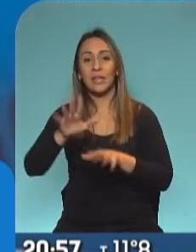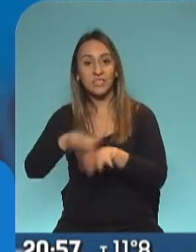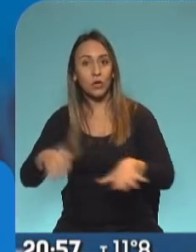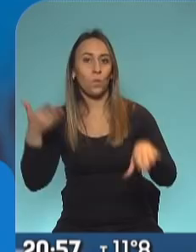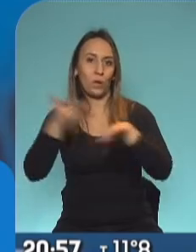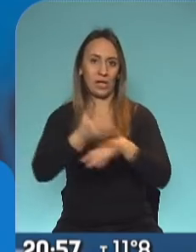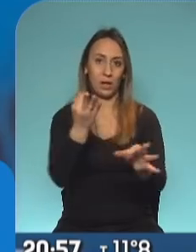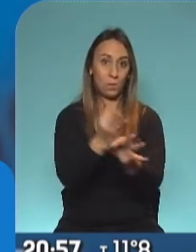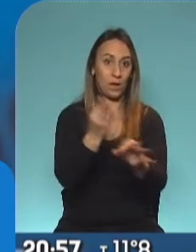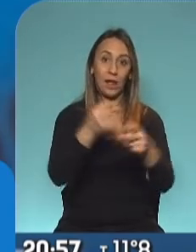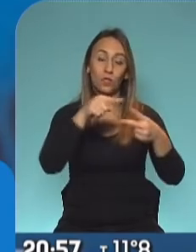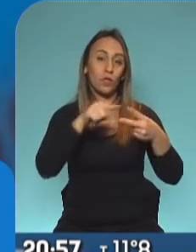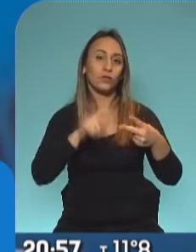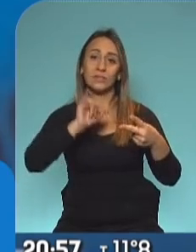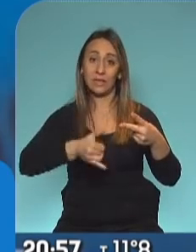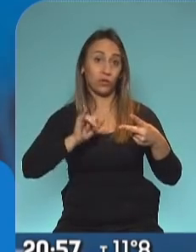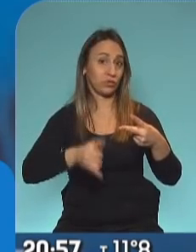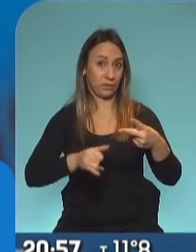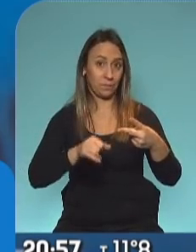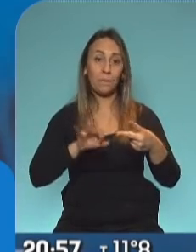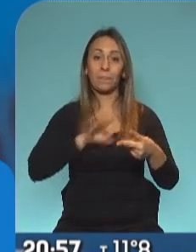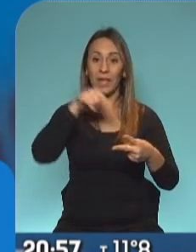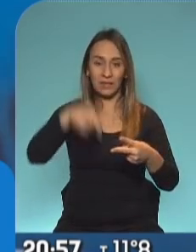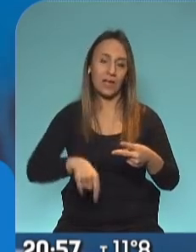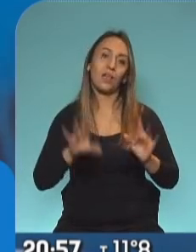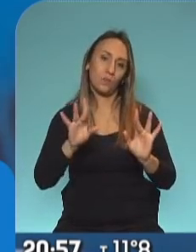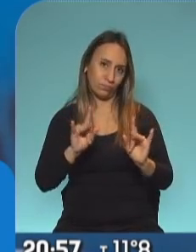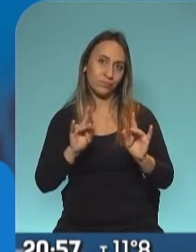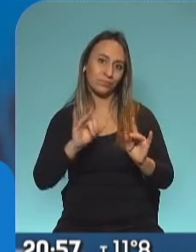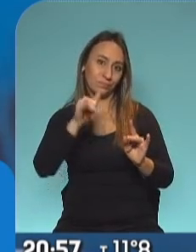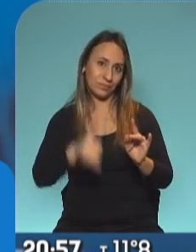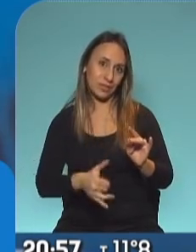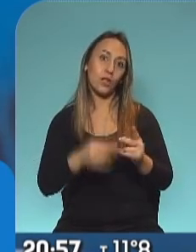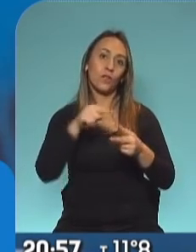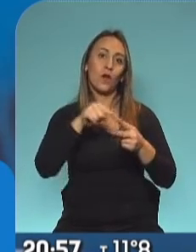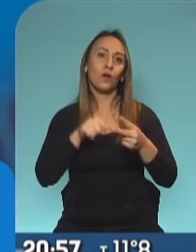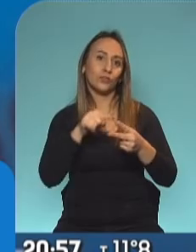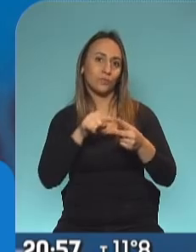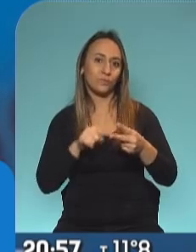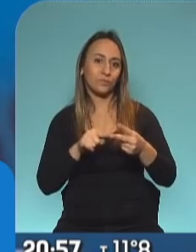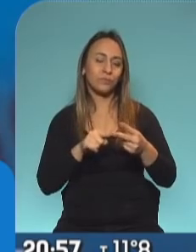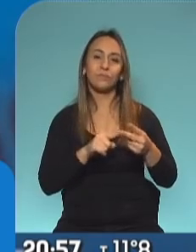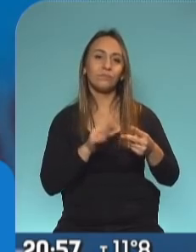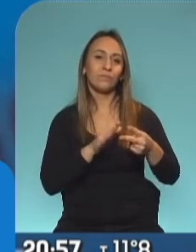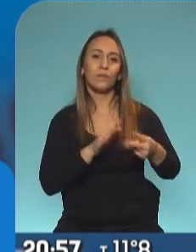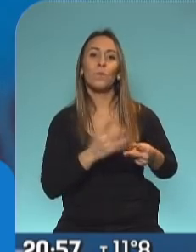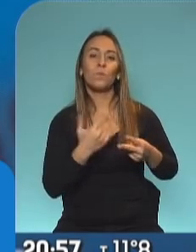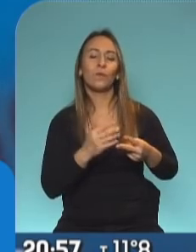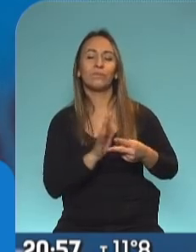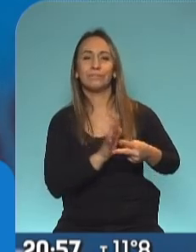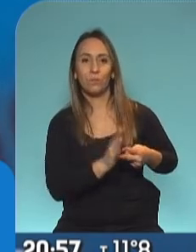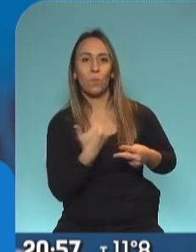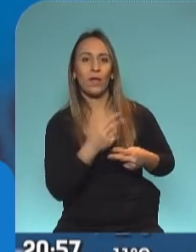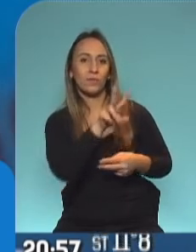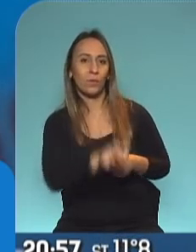la escuela. Hemos tenido, por supuesto, este año ciertas dificultades. Estas dos condicionalidades te permiten cobrar el 20% de la